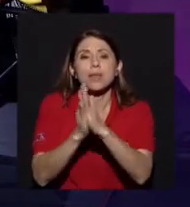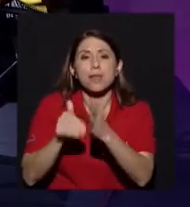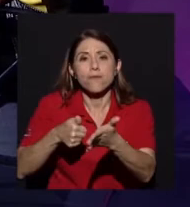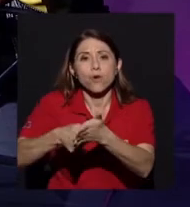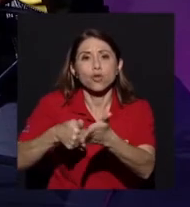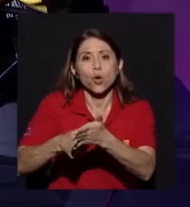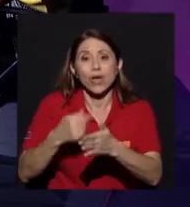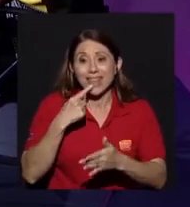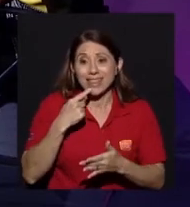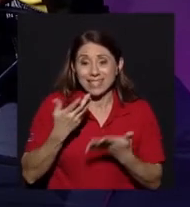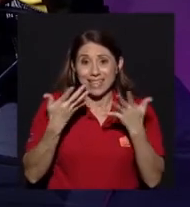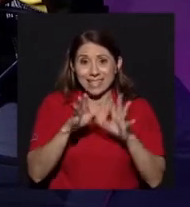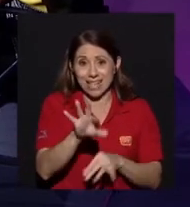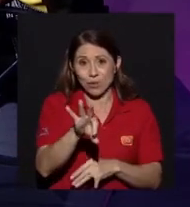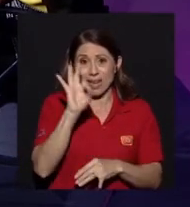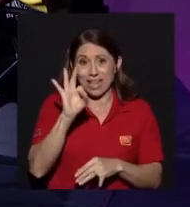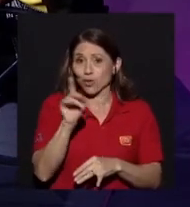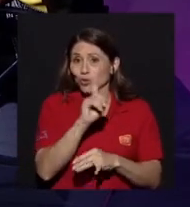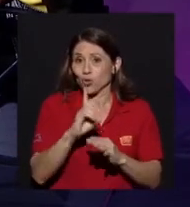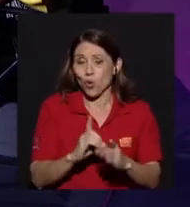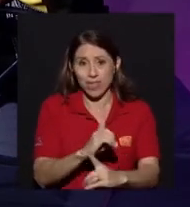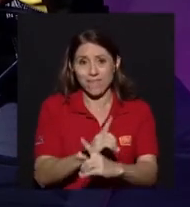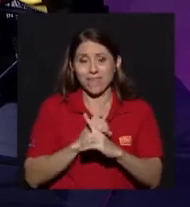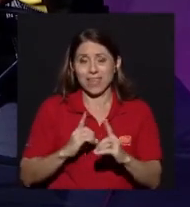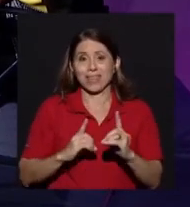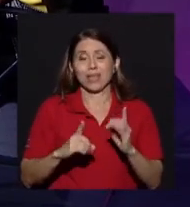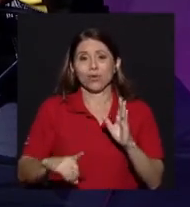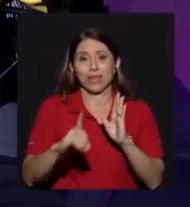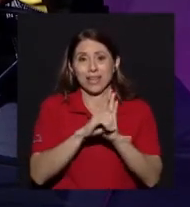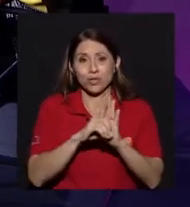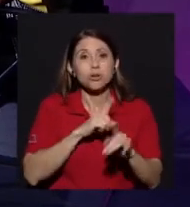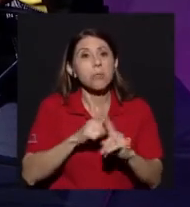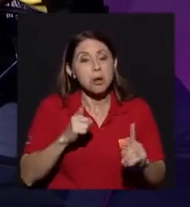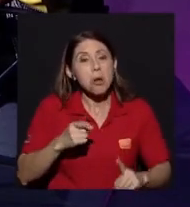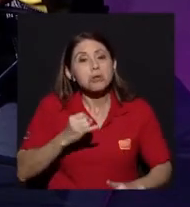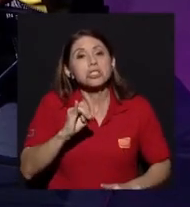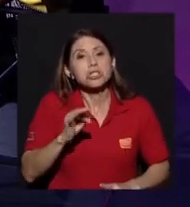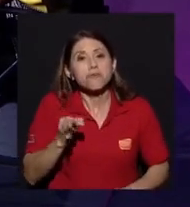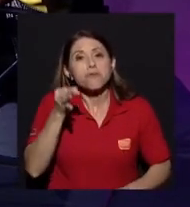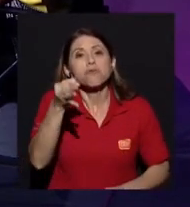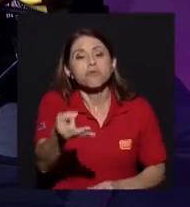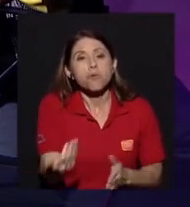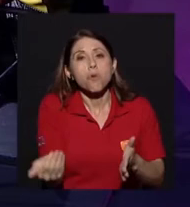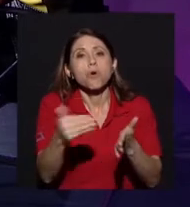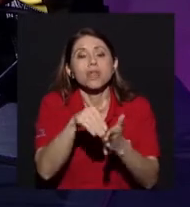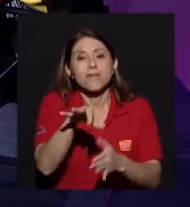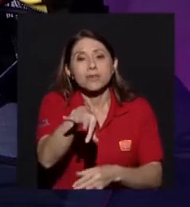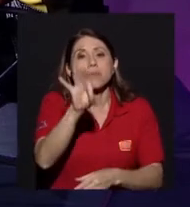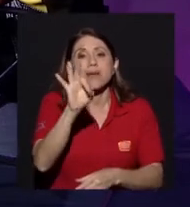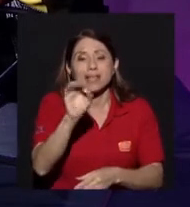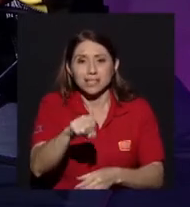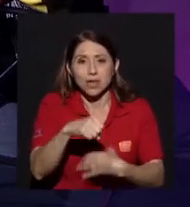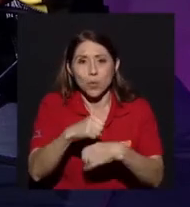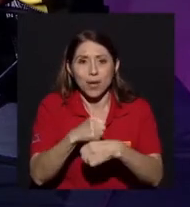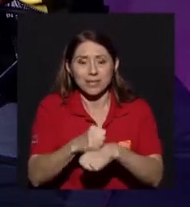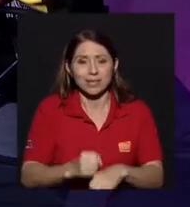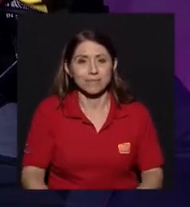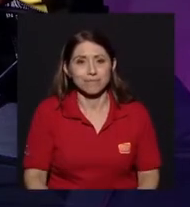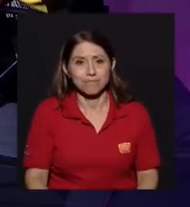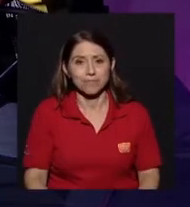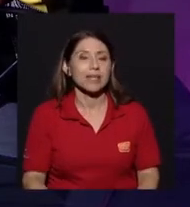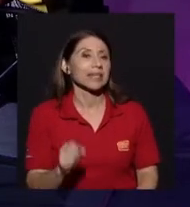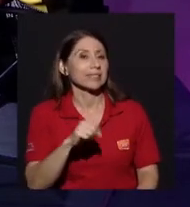electos pero que ahora sí que así en el futuro volvieran a estar electos que ahora sí lo van a hacer verdad no es no es posible